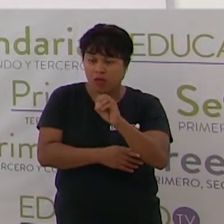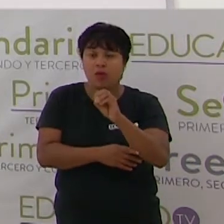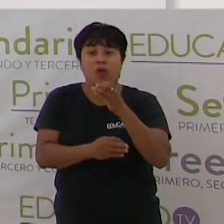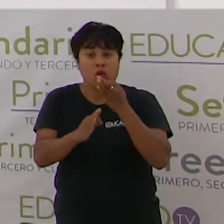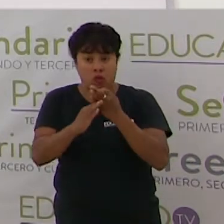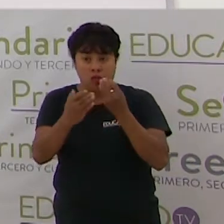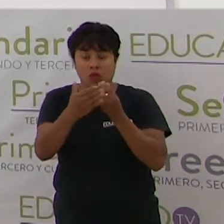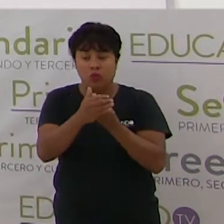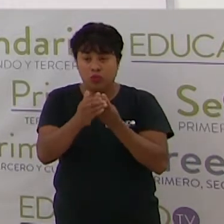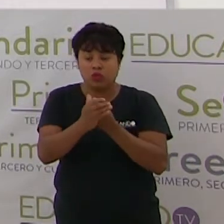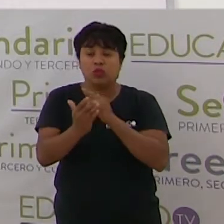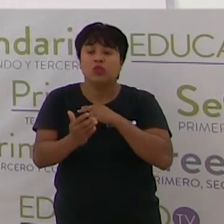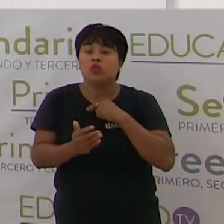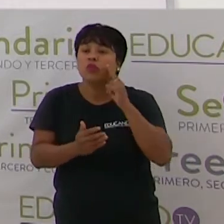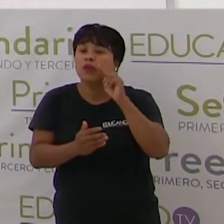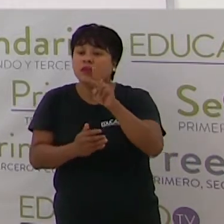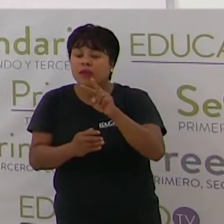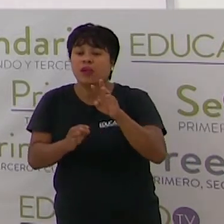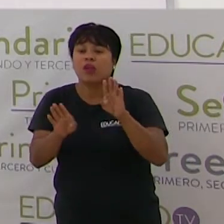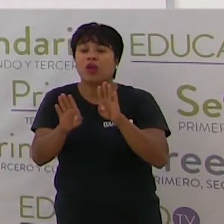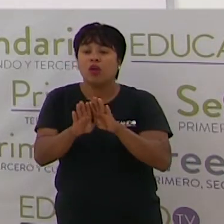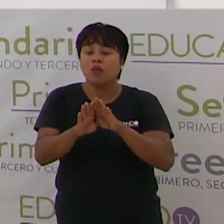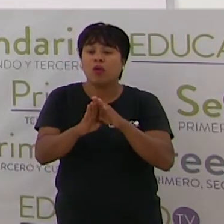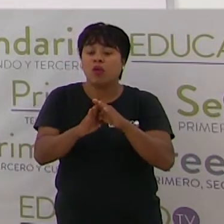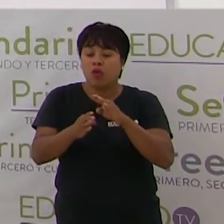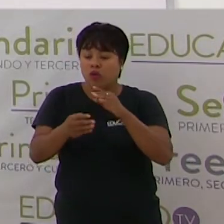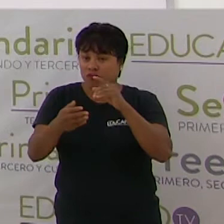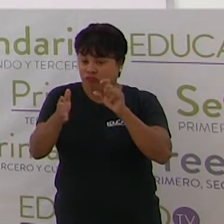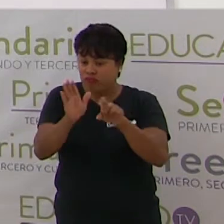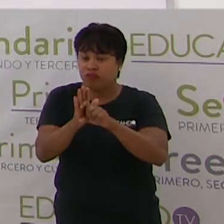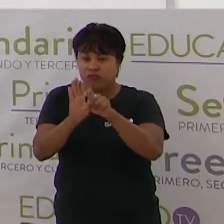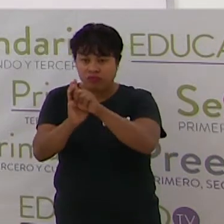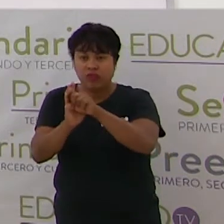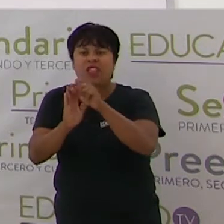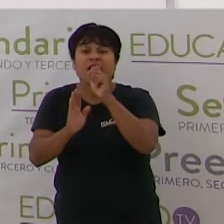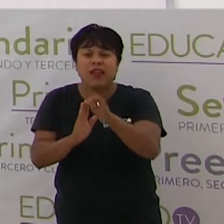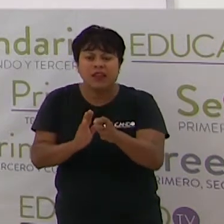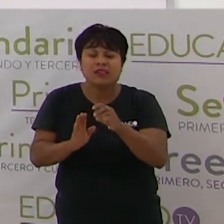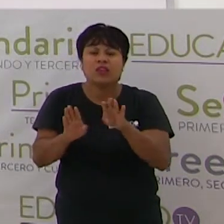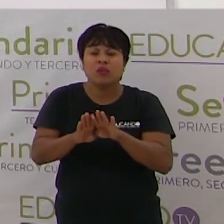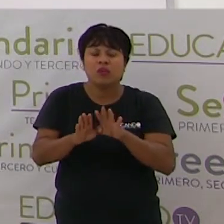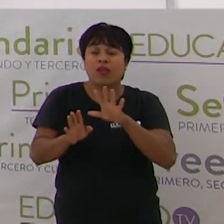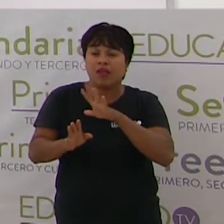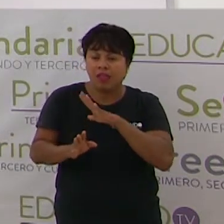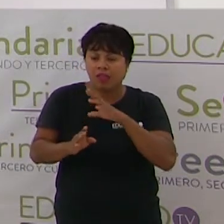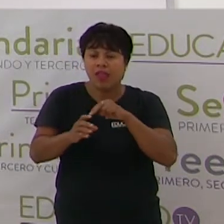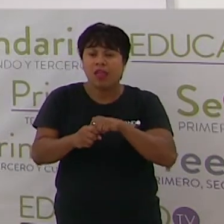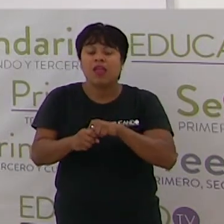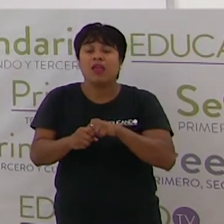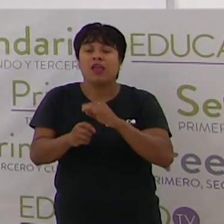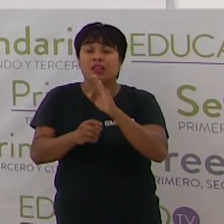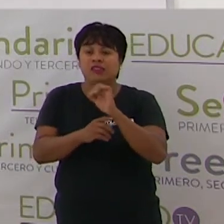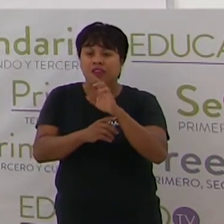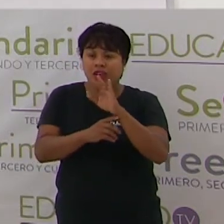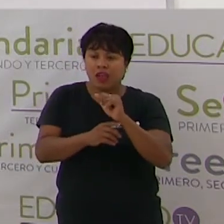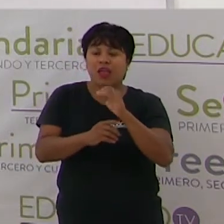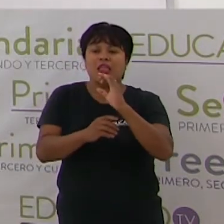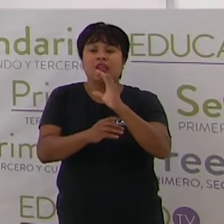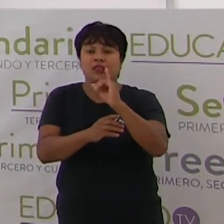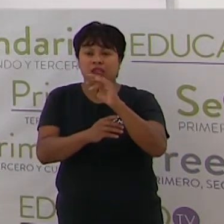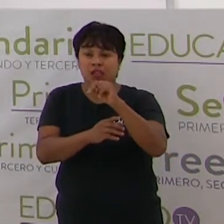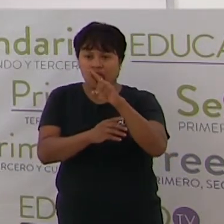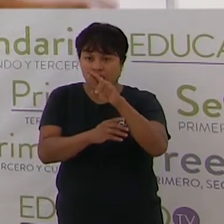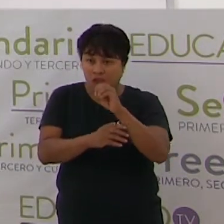a ver, ahora vamos a establecer de manera gráfica la relación que existe entre la esfera, entre el volumen de la esfera y el volumen del